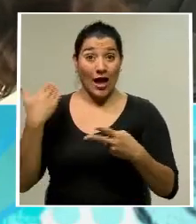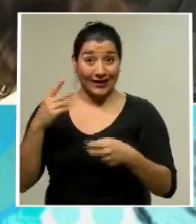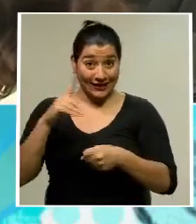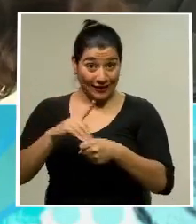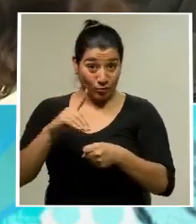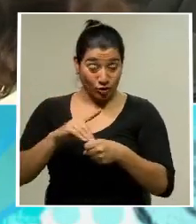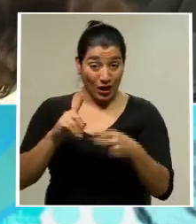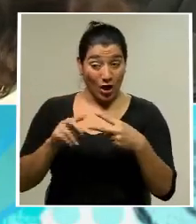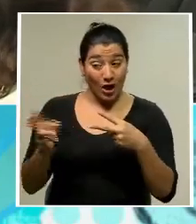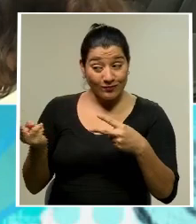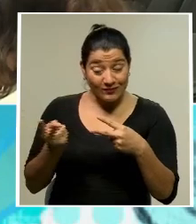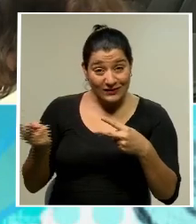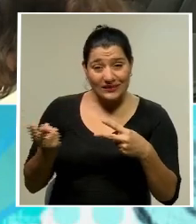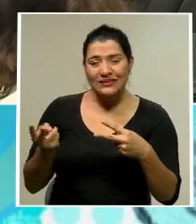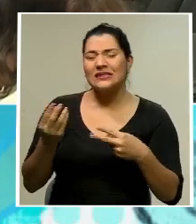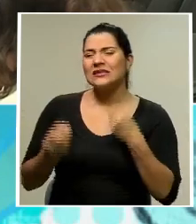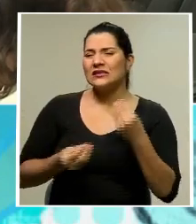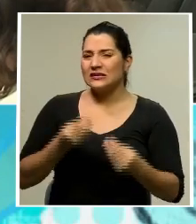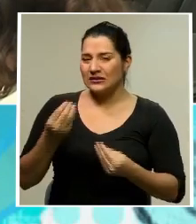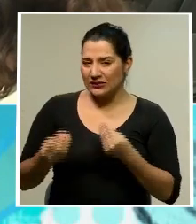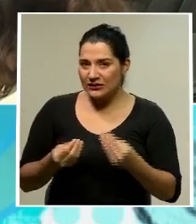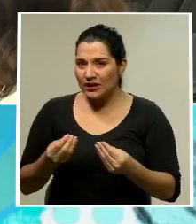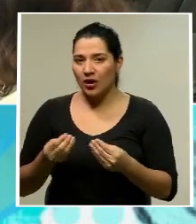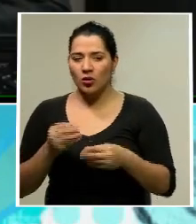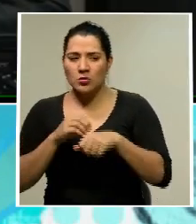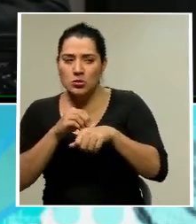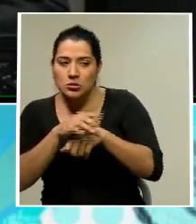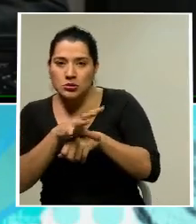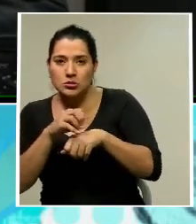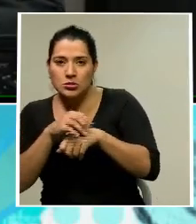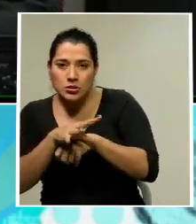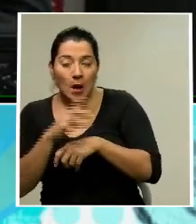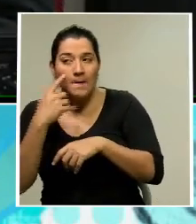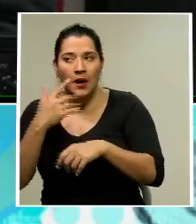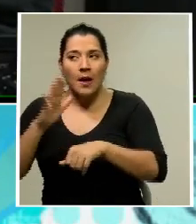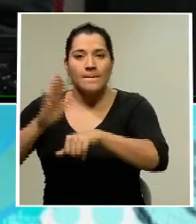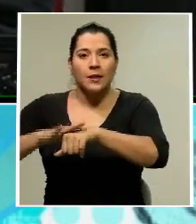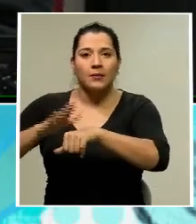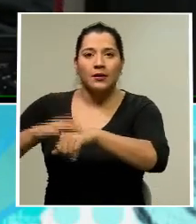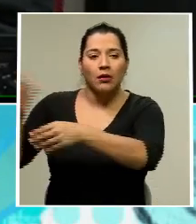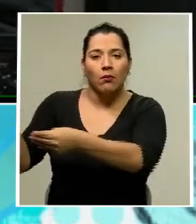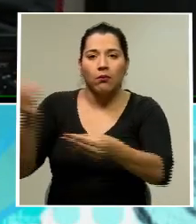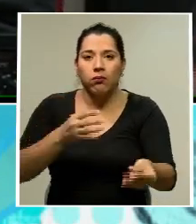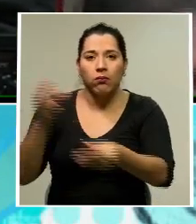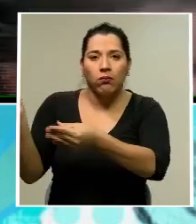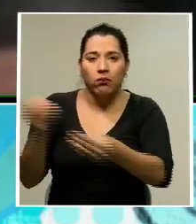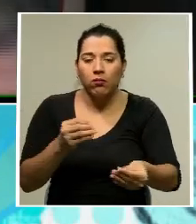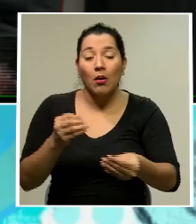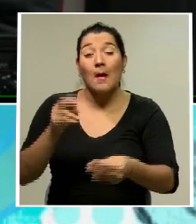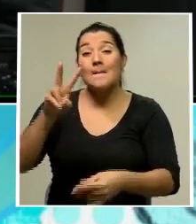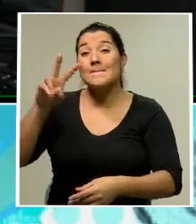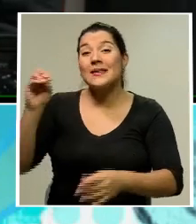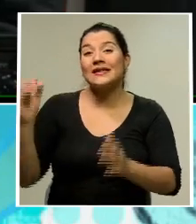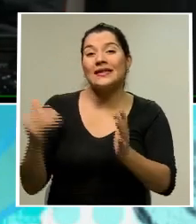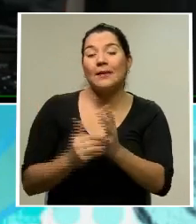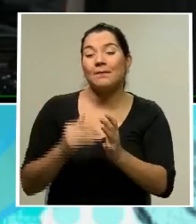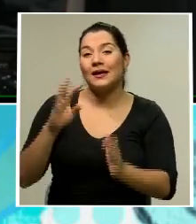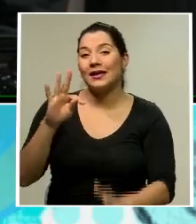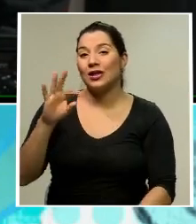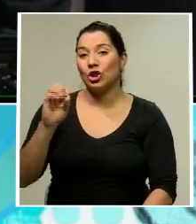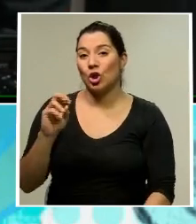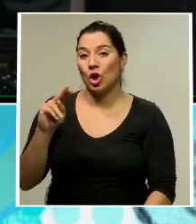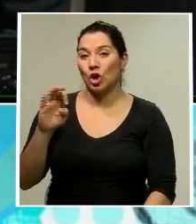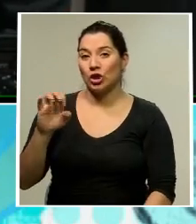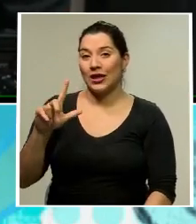para que se diera este cargamento, que se pudiera desembarcar este cargamento de 20,000 toneladas de